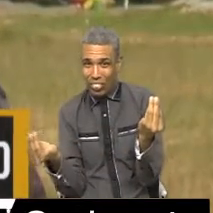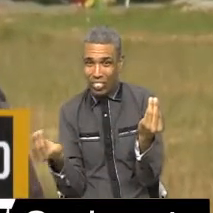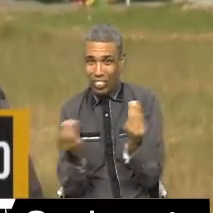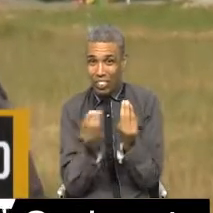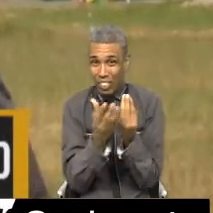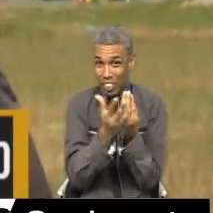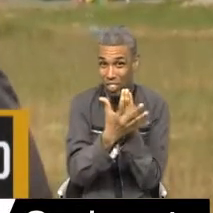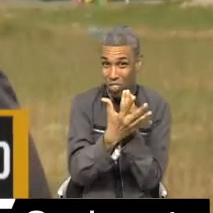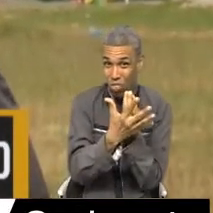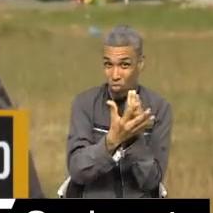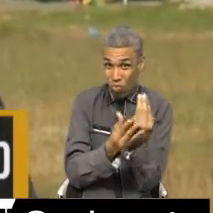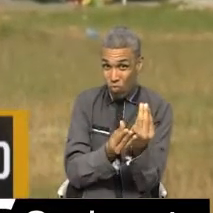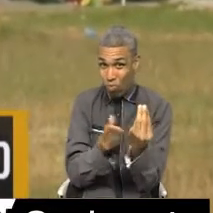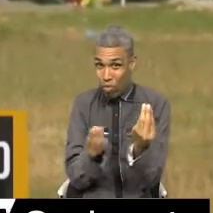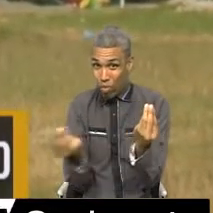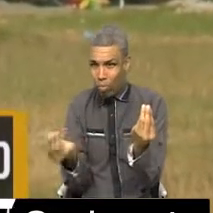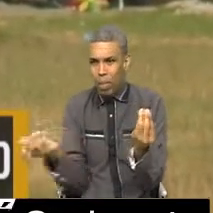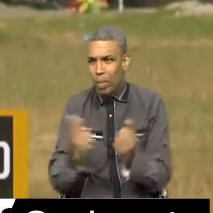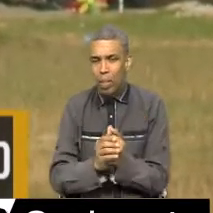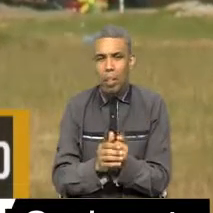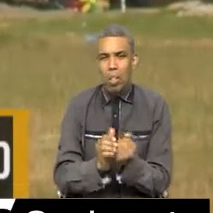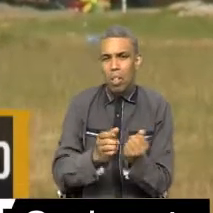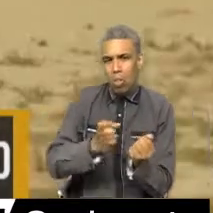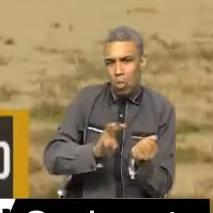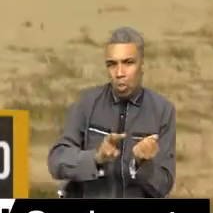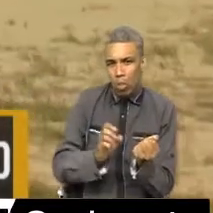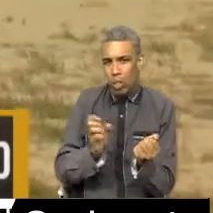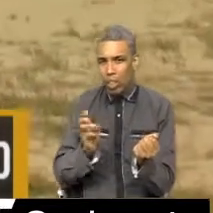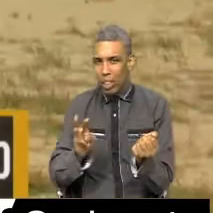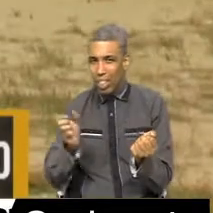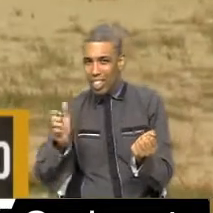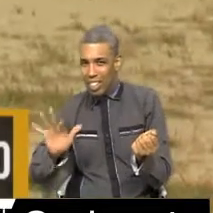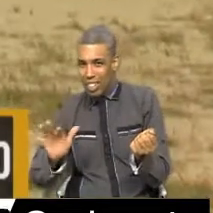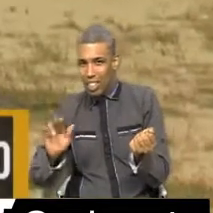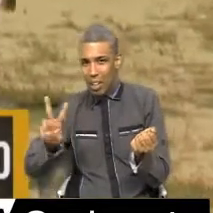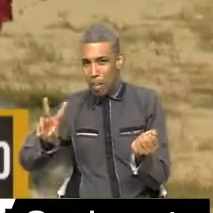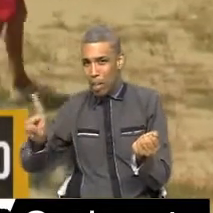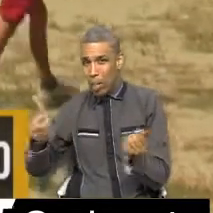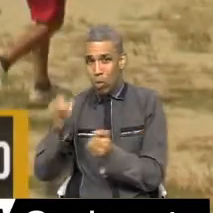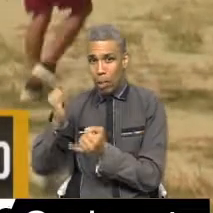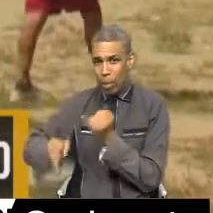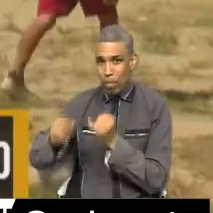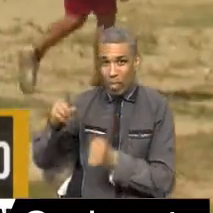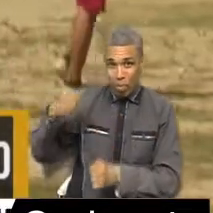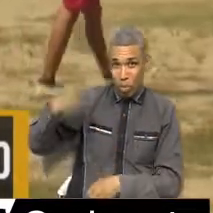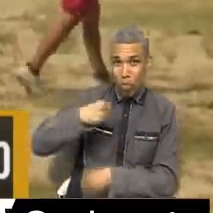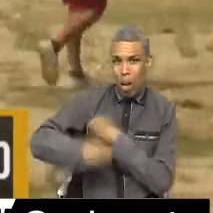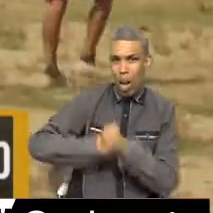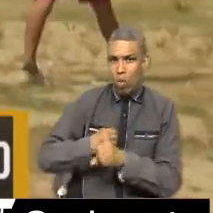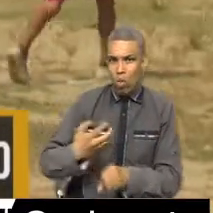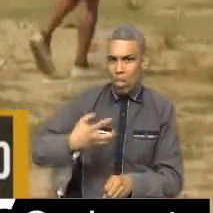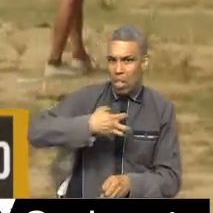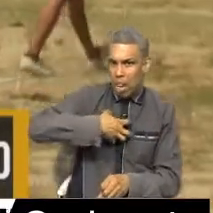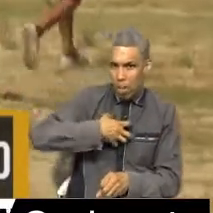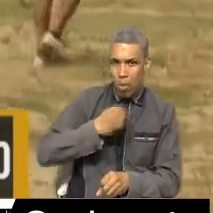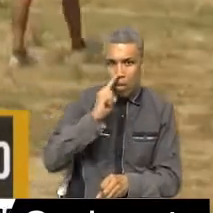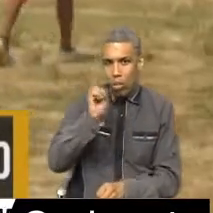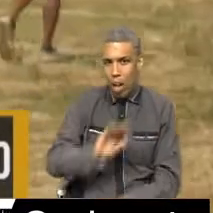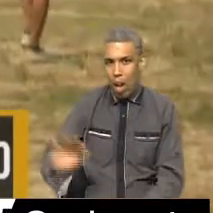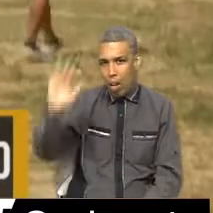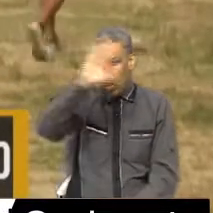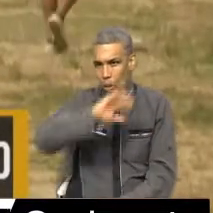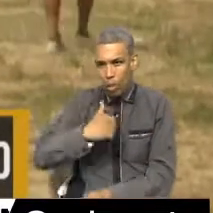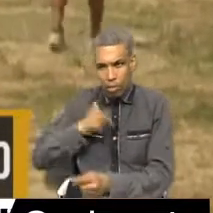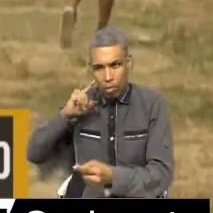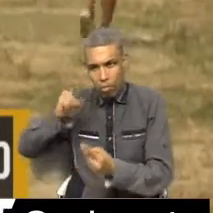que es, vamos a llegar a los torneos nacionales. Bueno, profesor, muchísimas gracias por acompañarnos. También tenemos el placer de tener